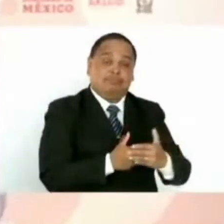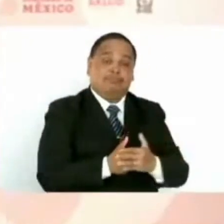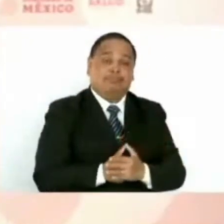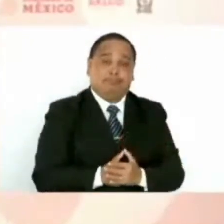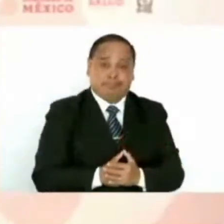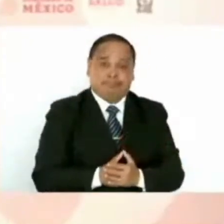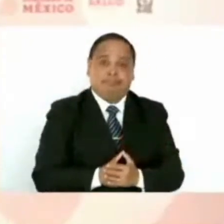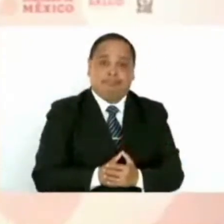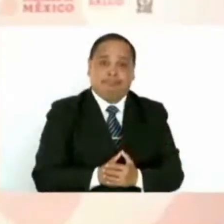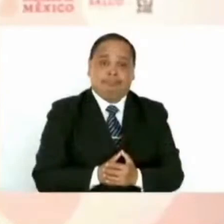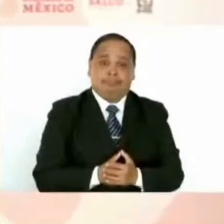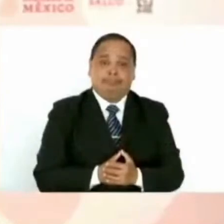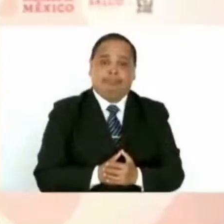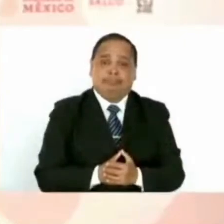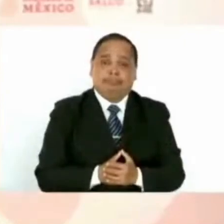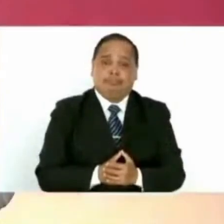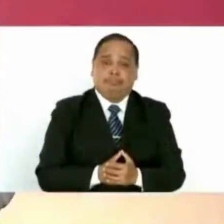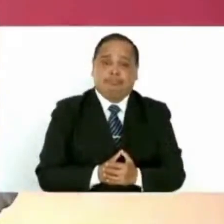se